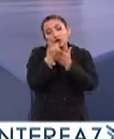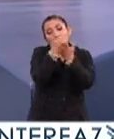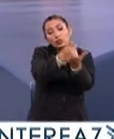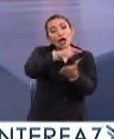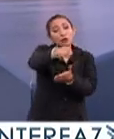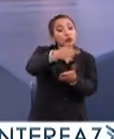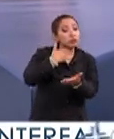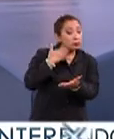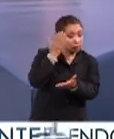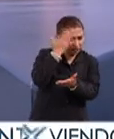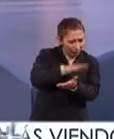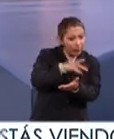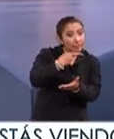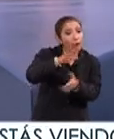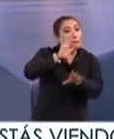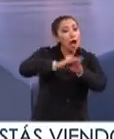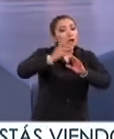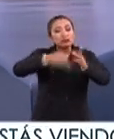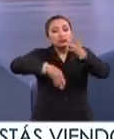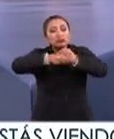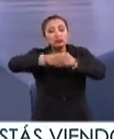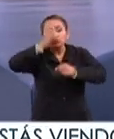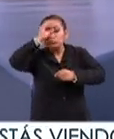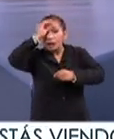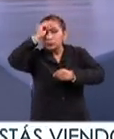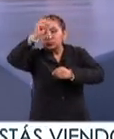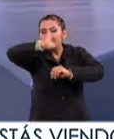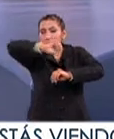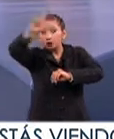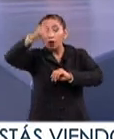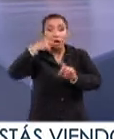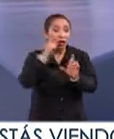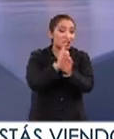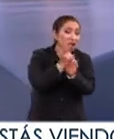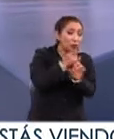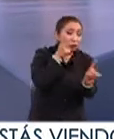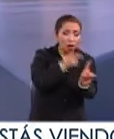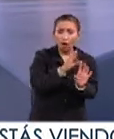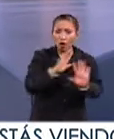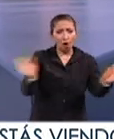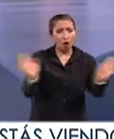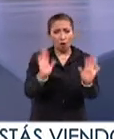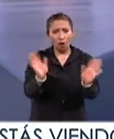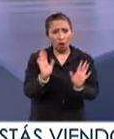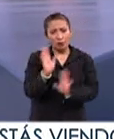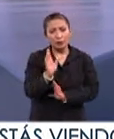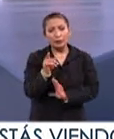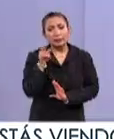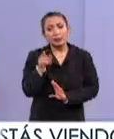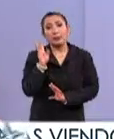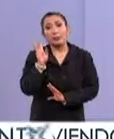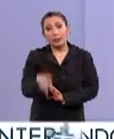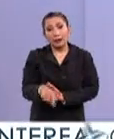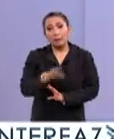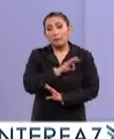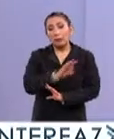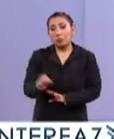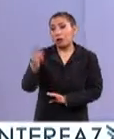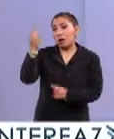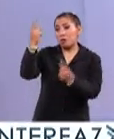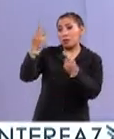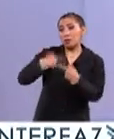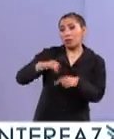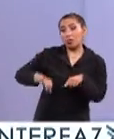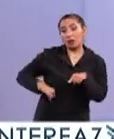la profesionalización de los estudiantes de la UNAM. ¿Y de carreras en específico o puede ser de cualquier carrera? Esto sí no, porque realmente puede haber